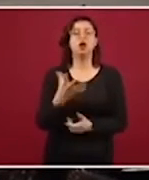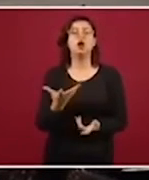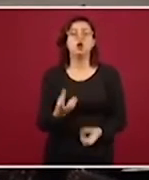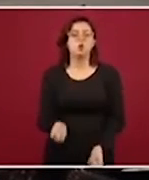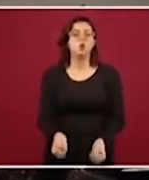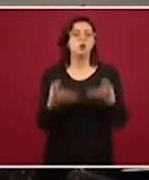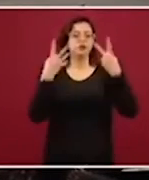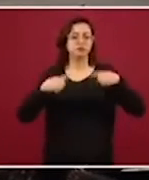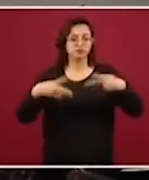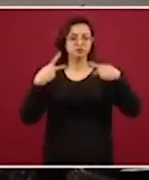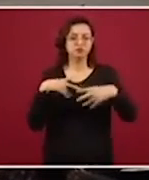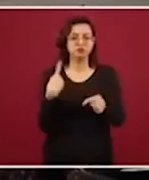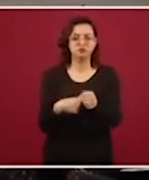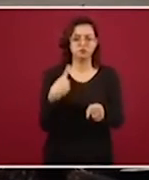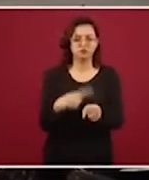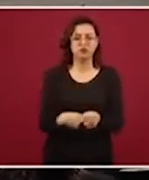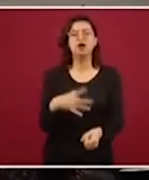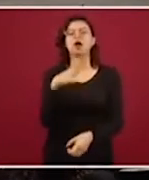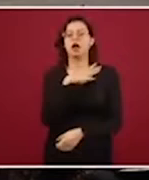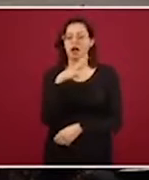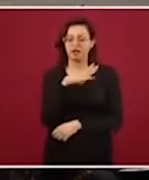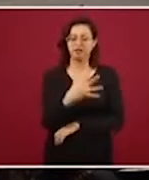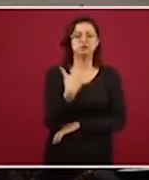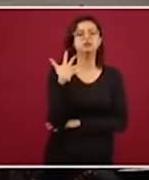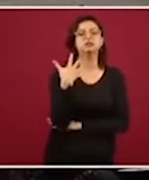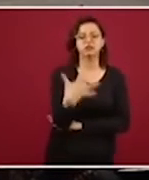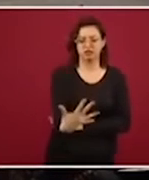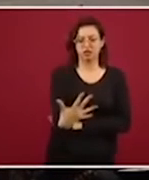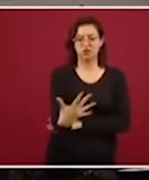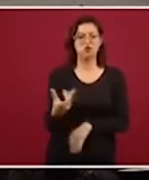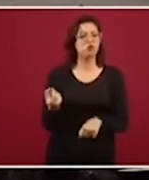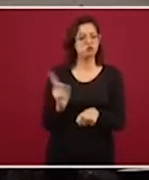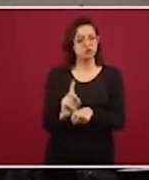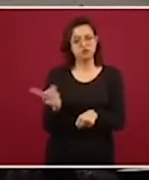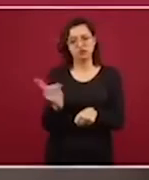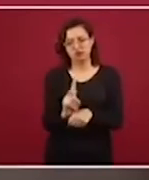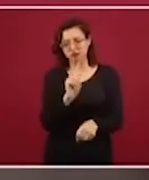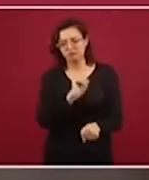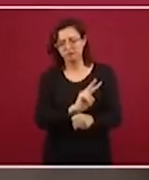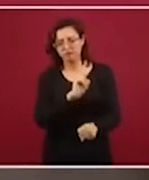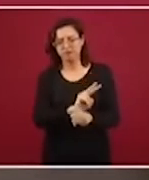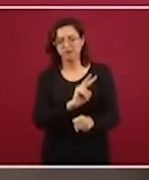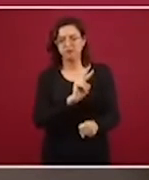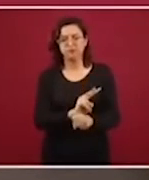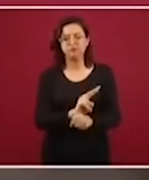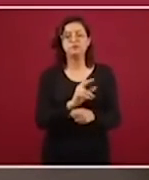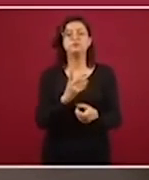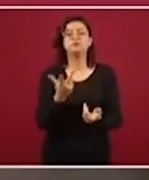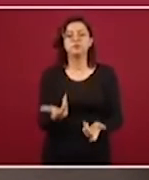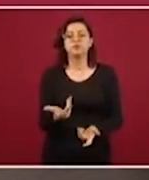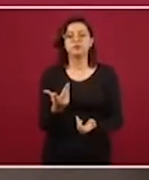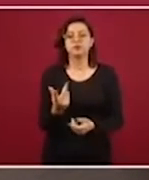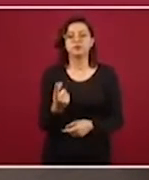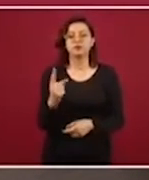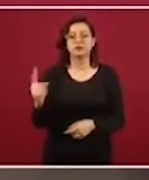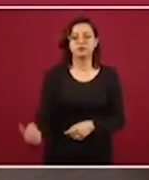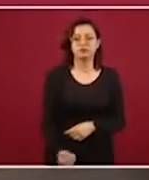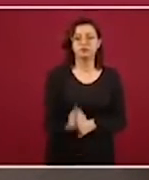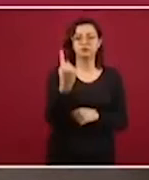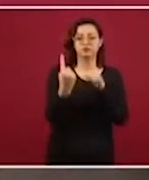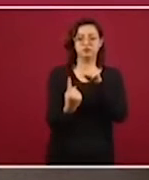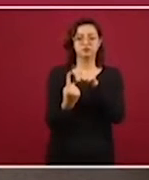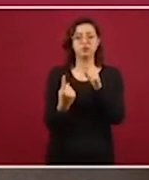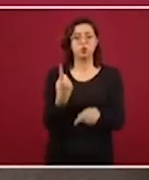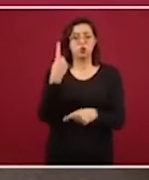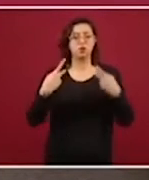que los hemos ido reportando todas las días y un caso que hemos considerado como un portador asintomático